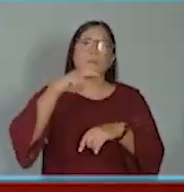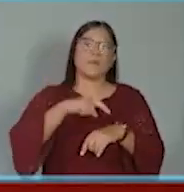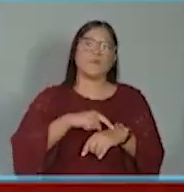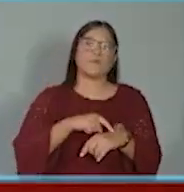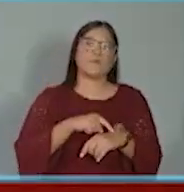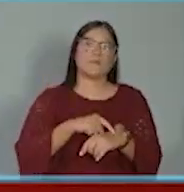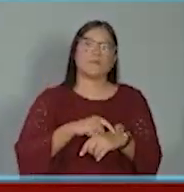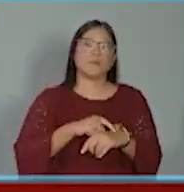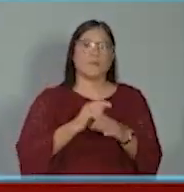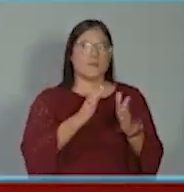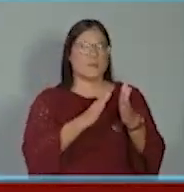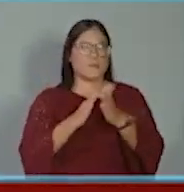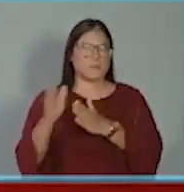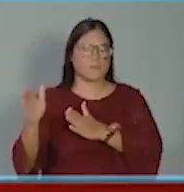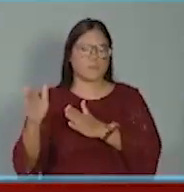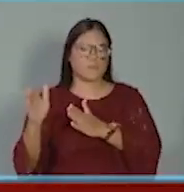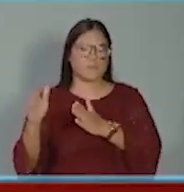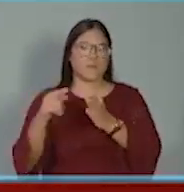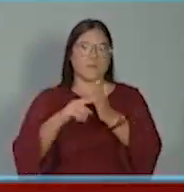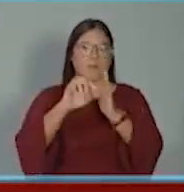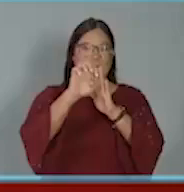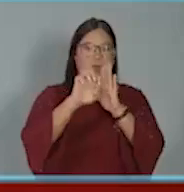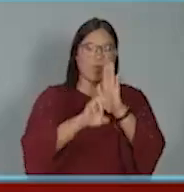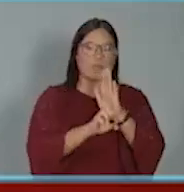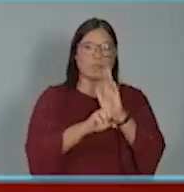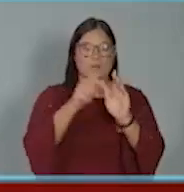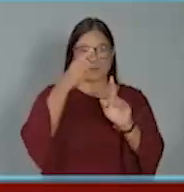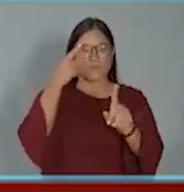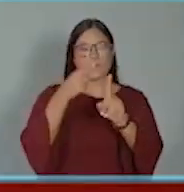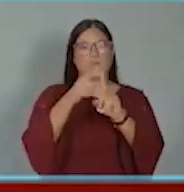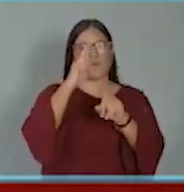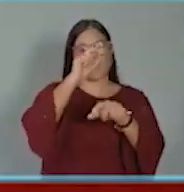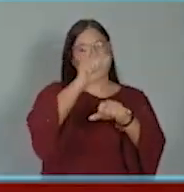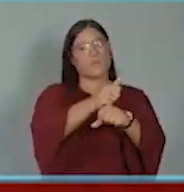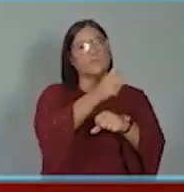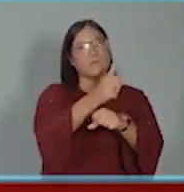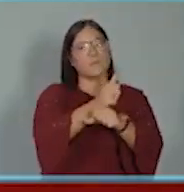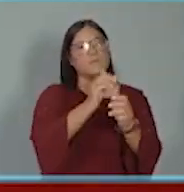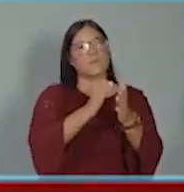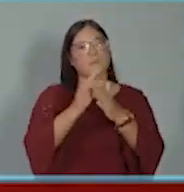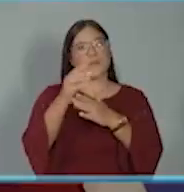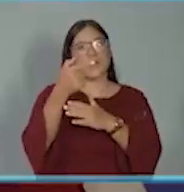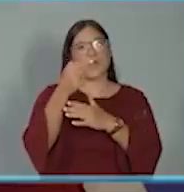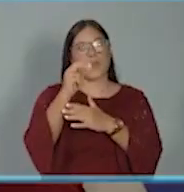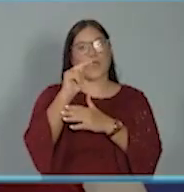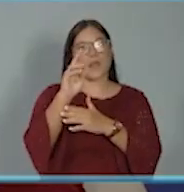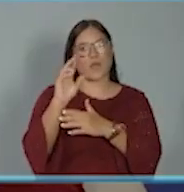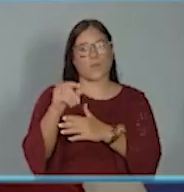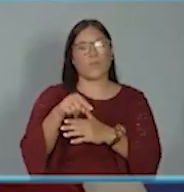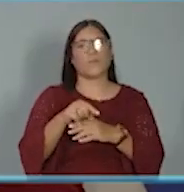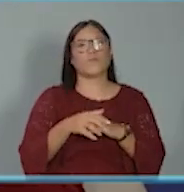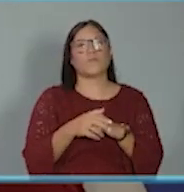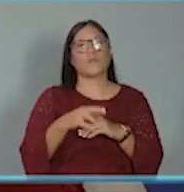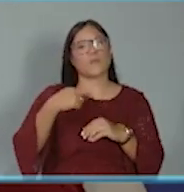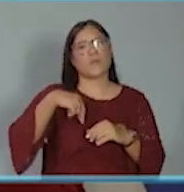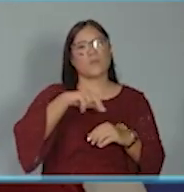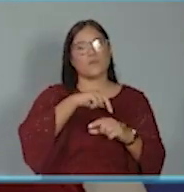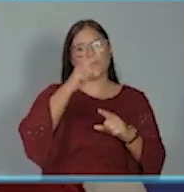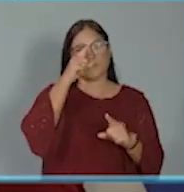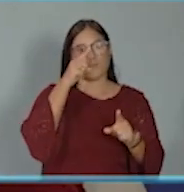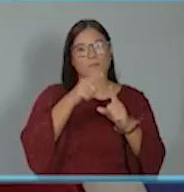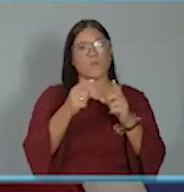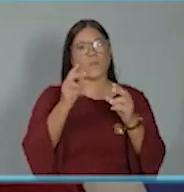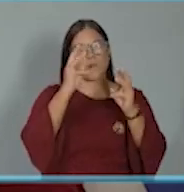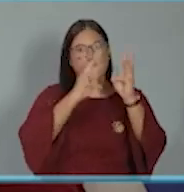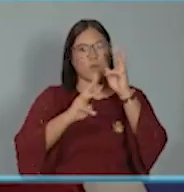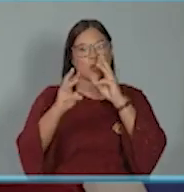estuvo en su plan estratégico un eje específico para institucionalizar la perspectiva de género en el quehacer institucional nosotros nos preocupamos